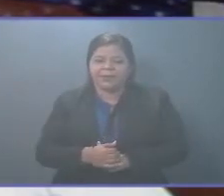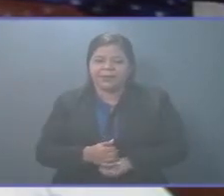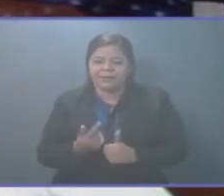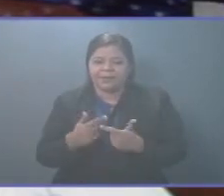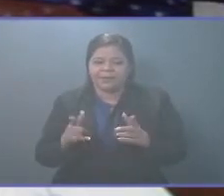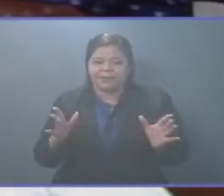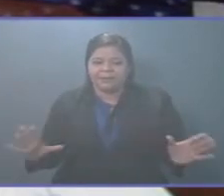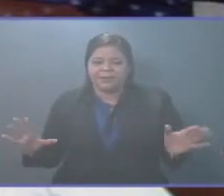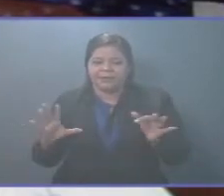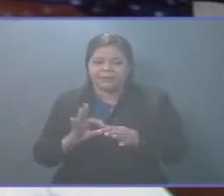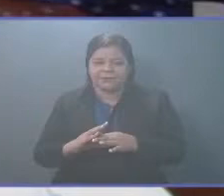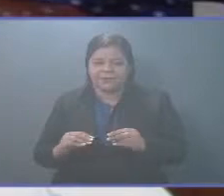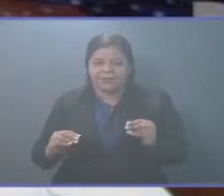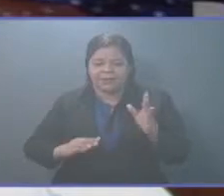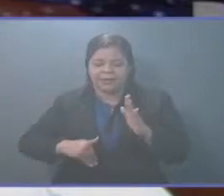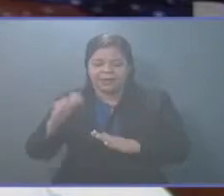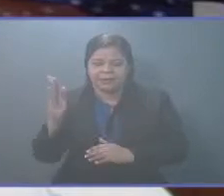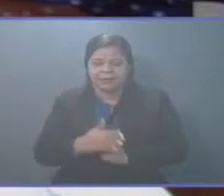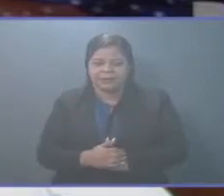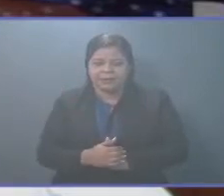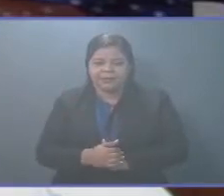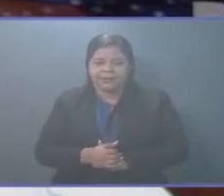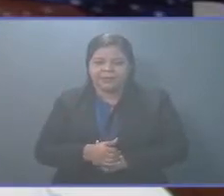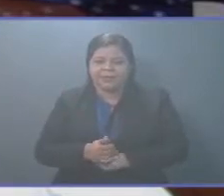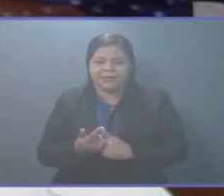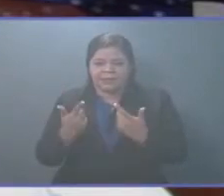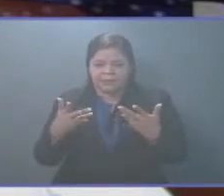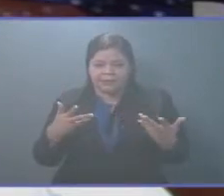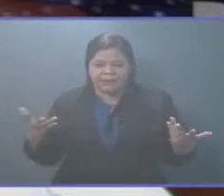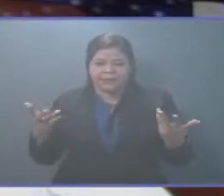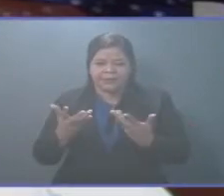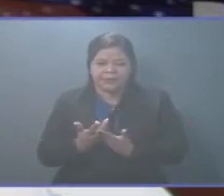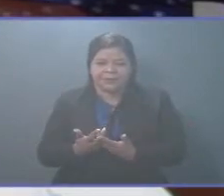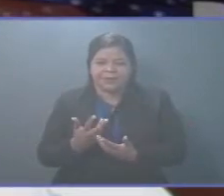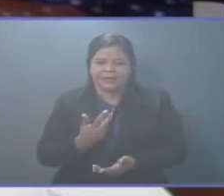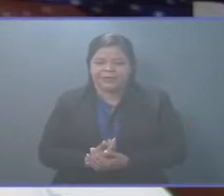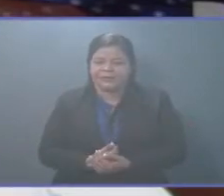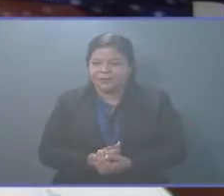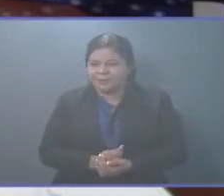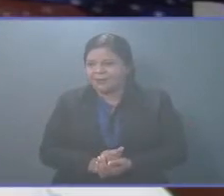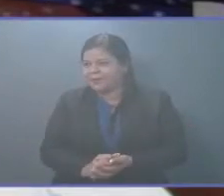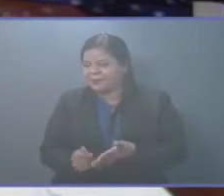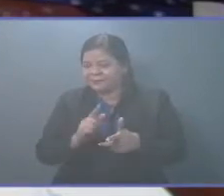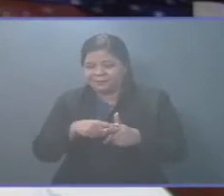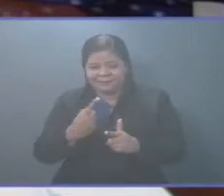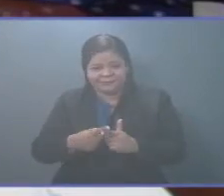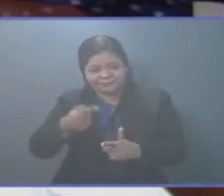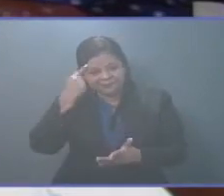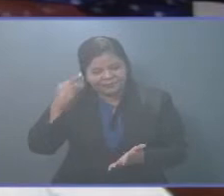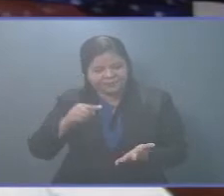que nos asiste y al pueblo salvadoreño que nos da seguimiento